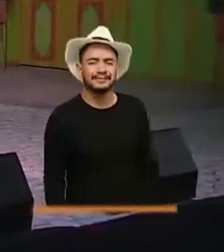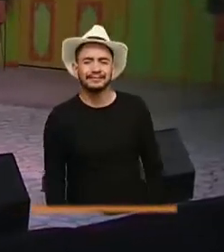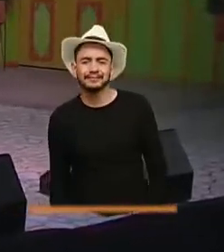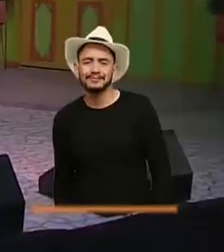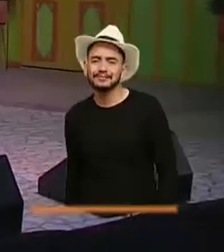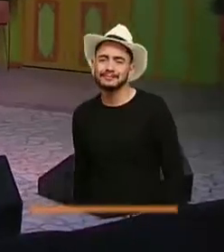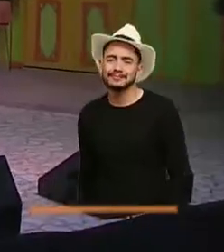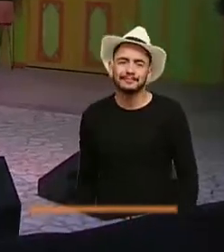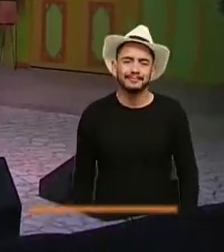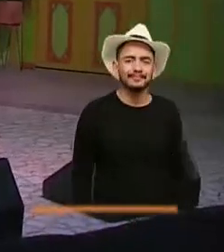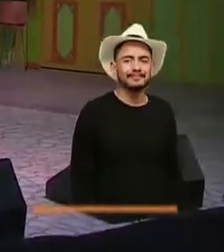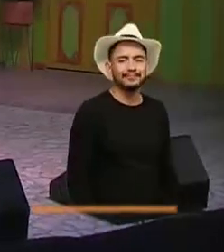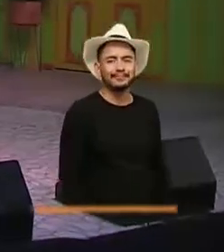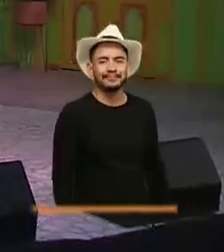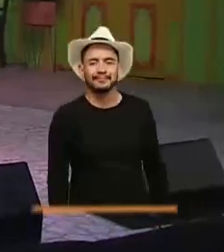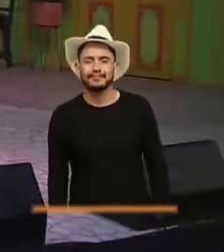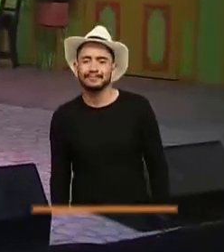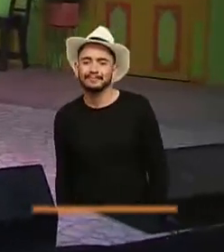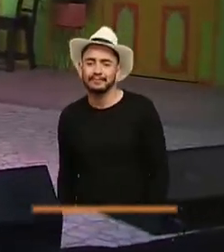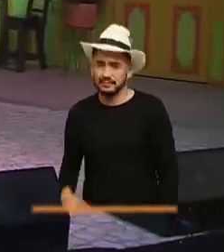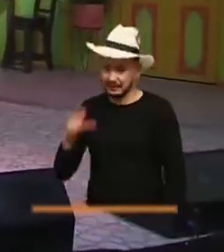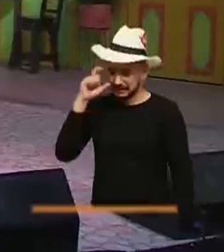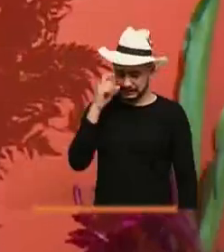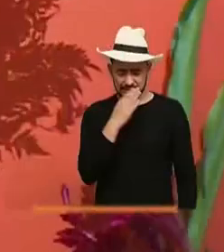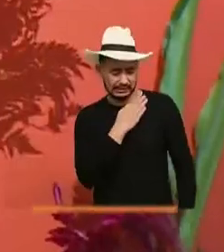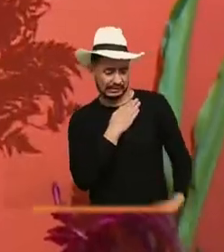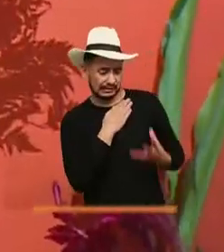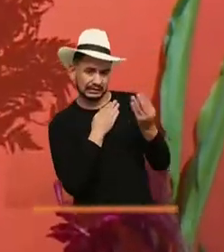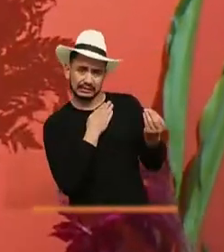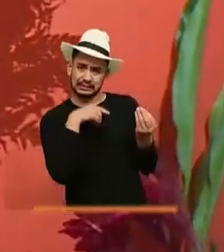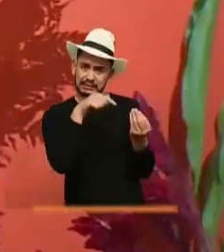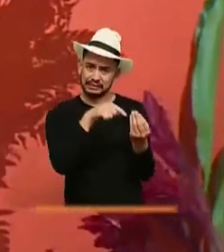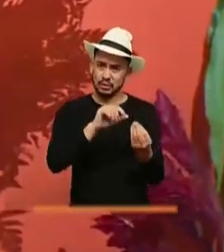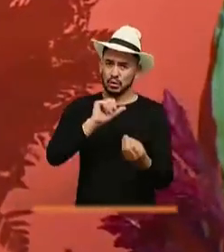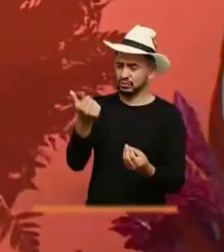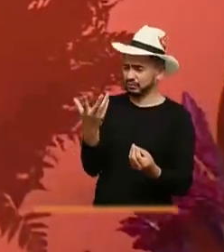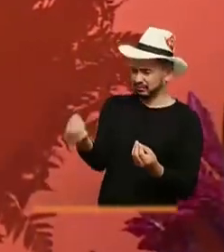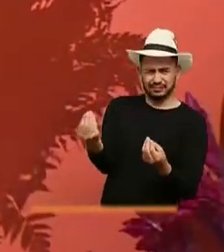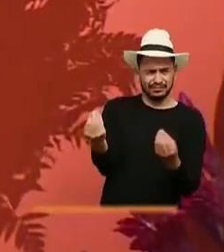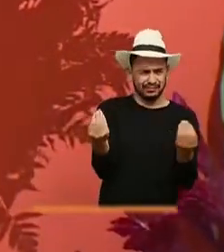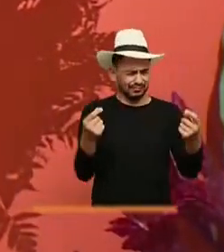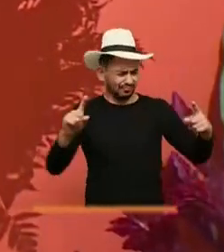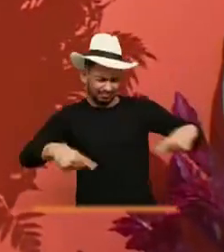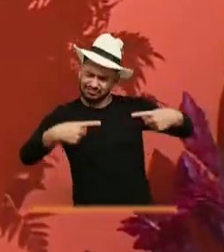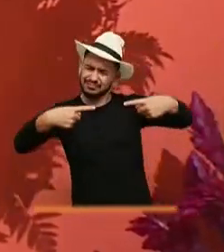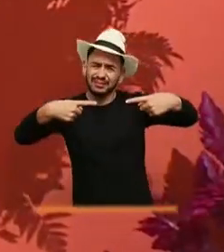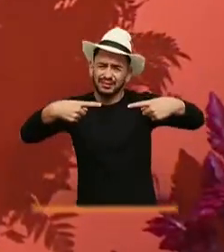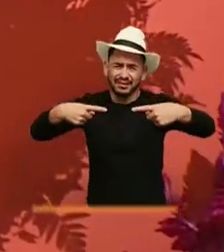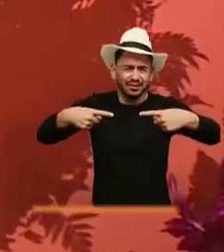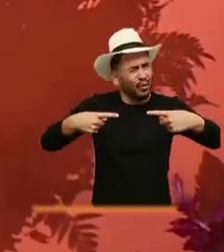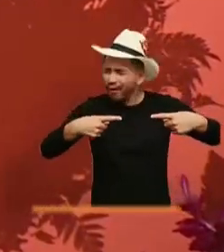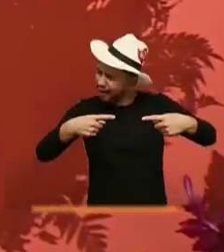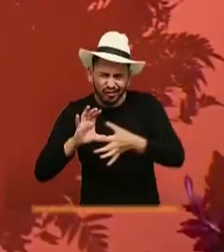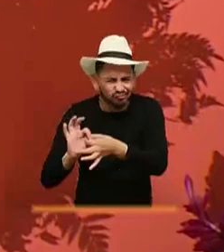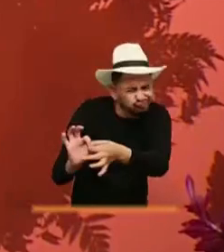Que uribistas y petristas ya sean un pueblo hermano, por el amor